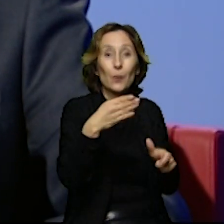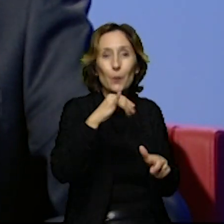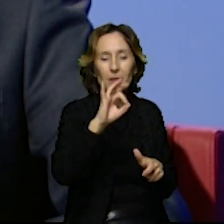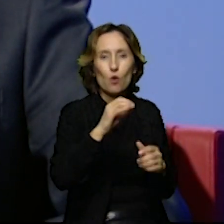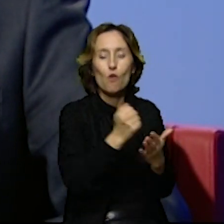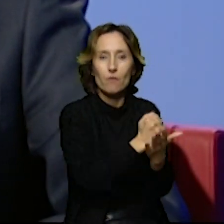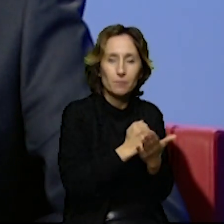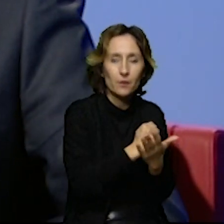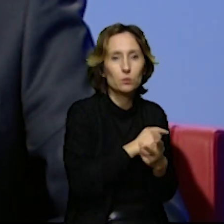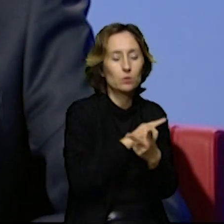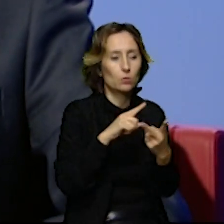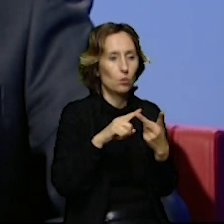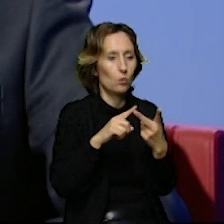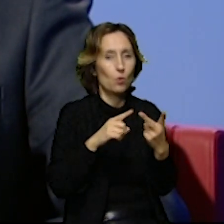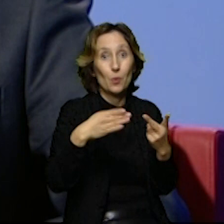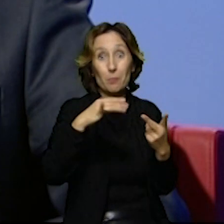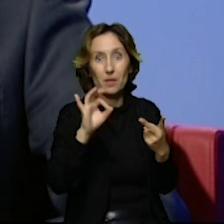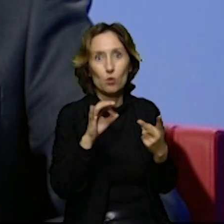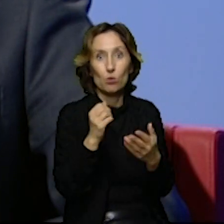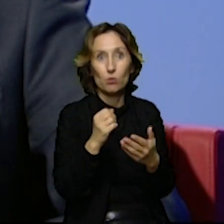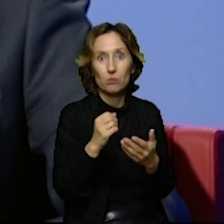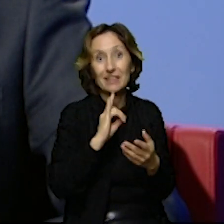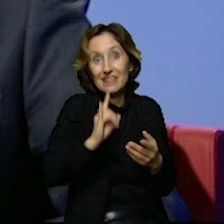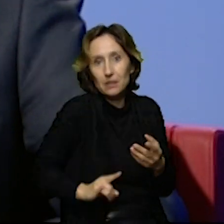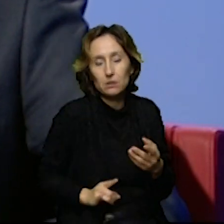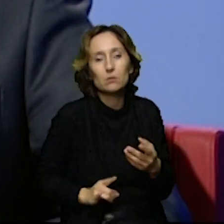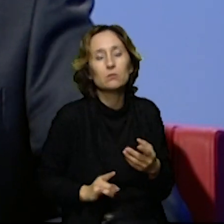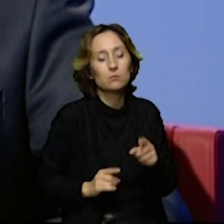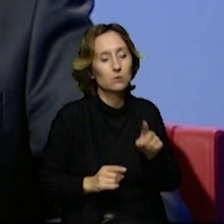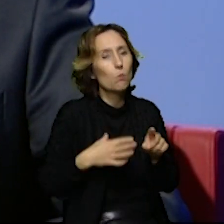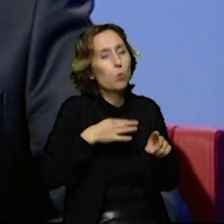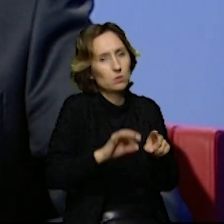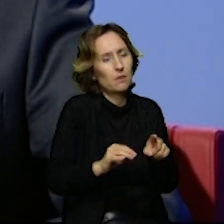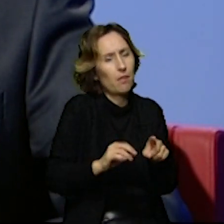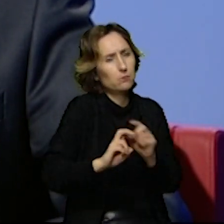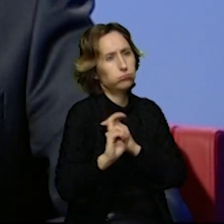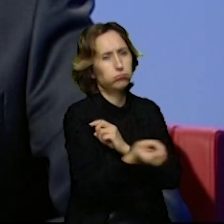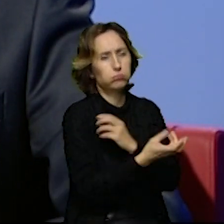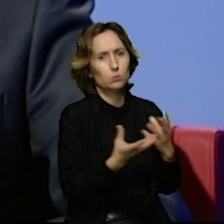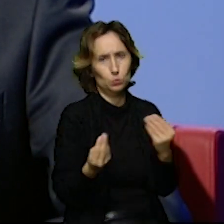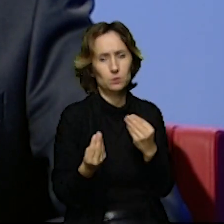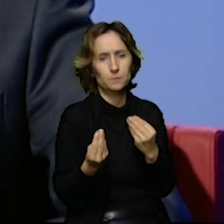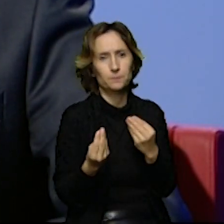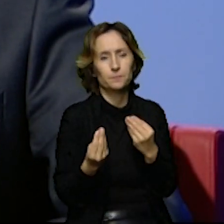biofarmacéutico, bioenergético. Ahí hay muchas posibilidades, ¿eh? Navarra